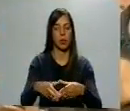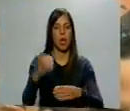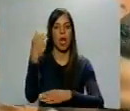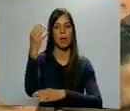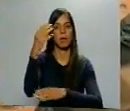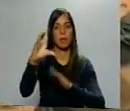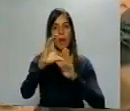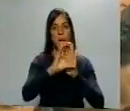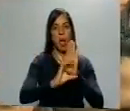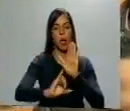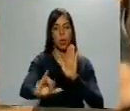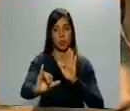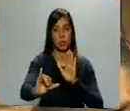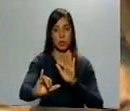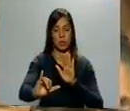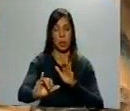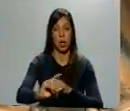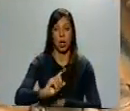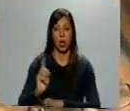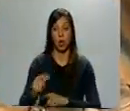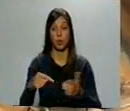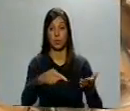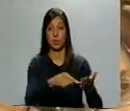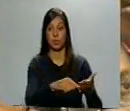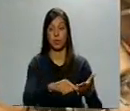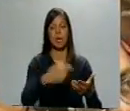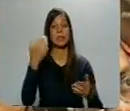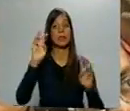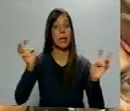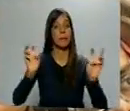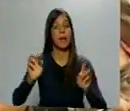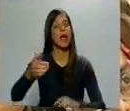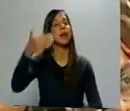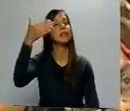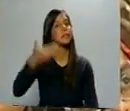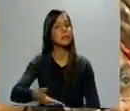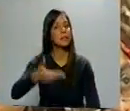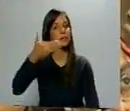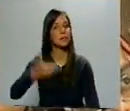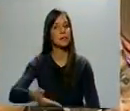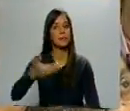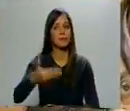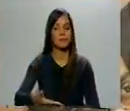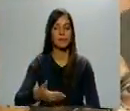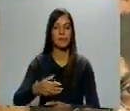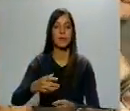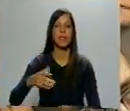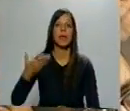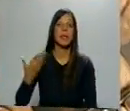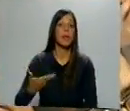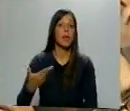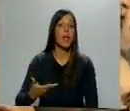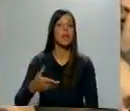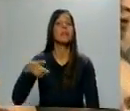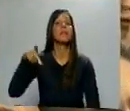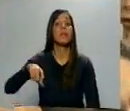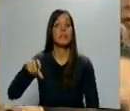Constituyente es para nosotros importante. Es necesario